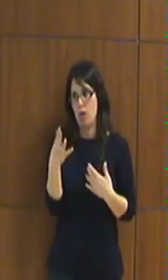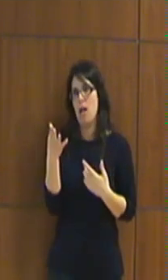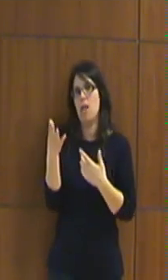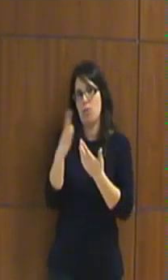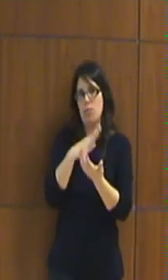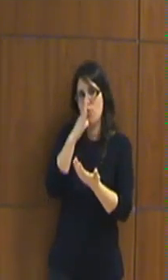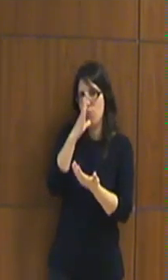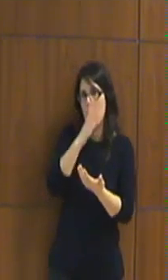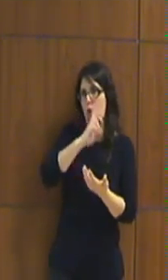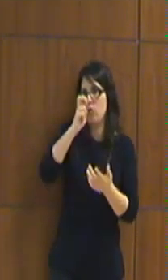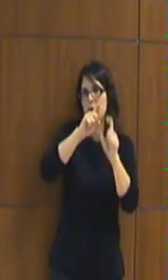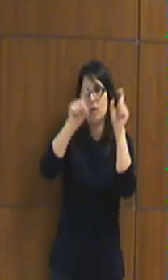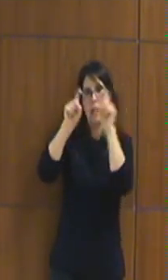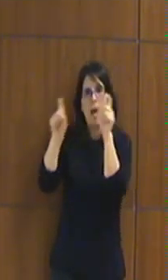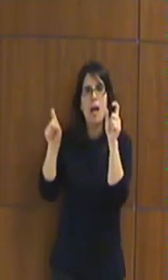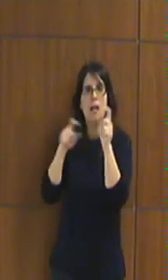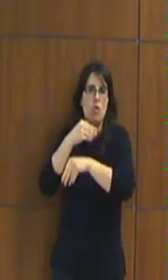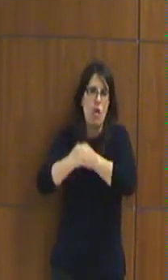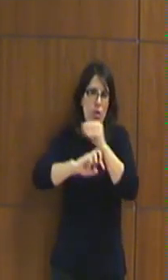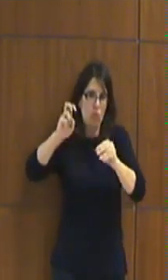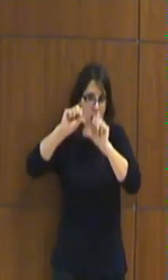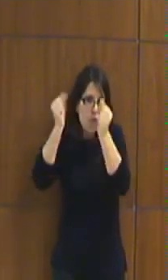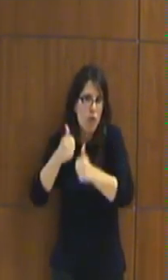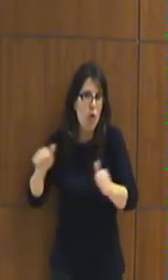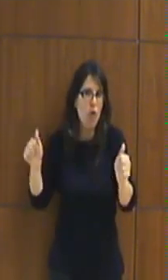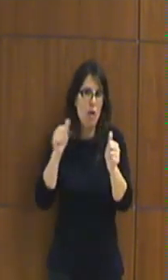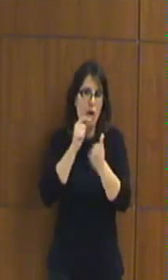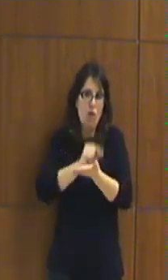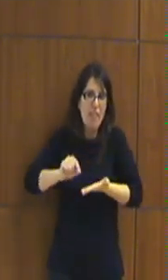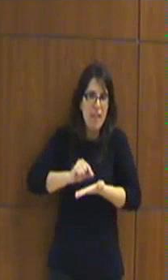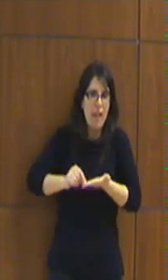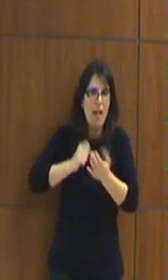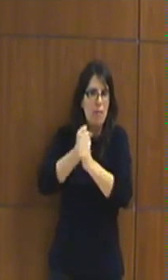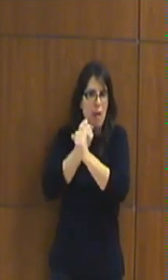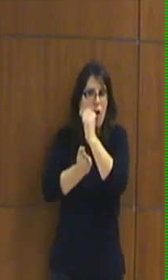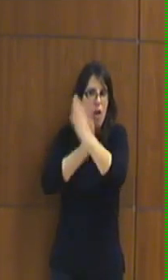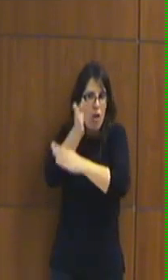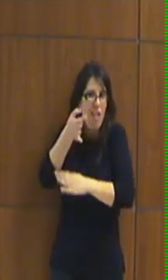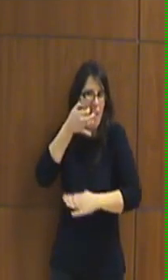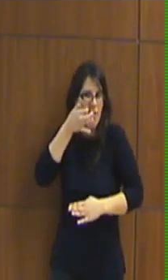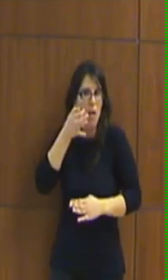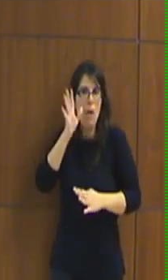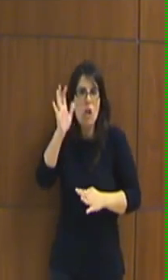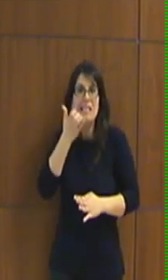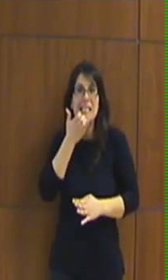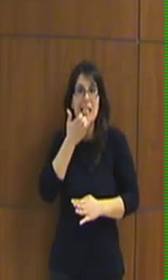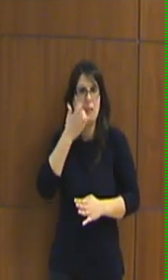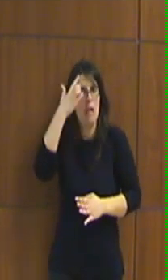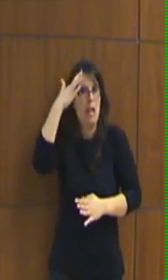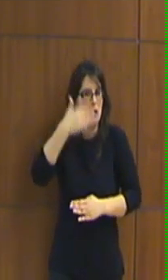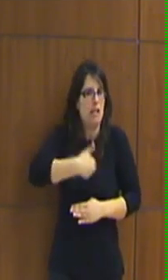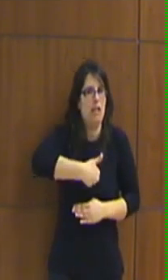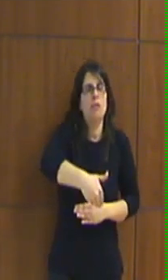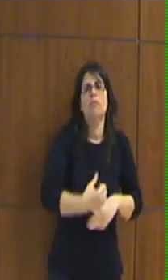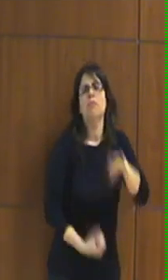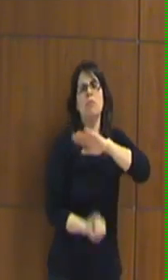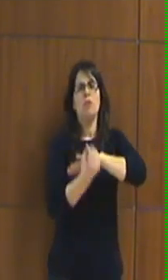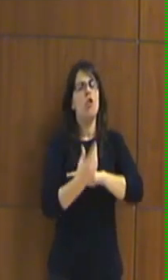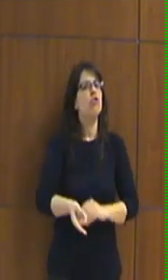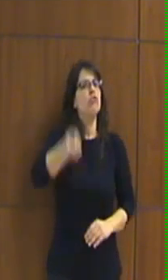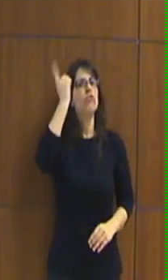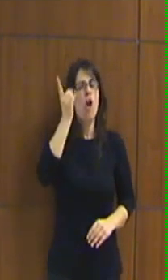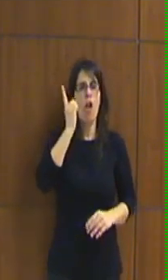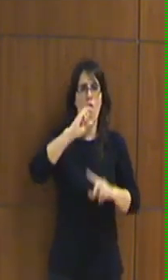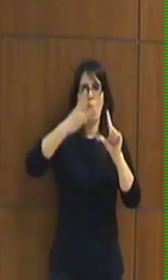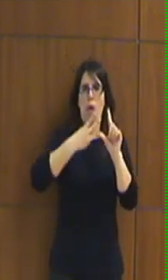entidades que se preocupan de otra manera, oficinas de empleo, etcétera. Pero y si solo fuera de una manera, dices que de pronto ahí pasan cosas, ¿no?